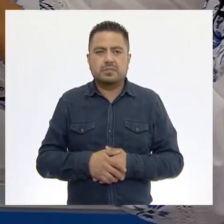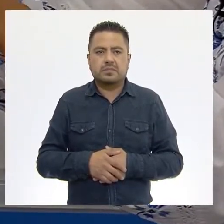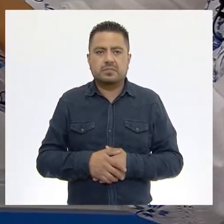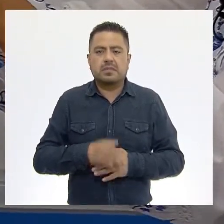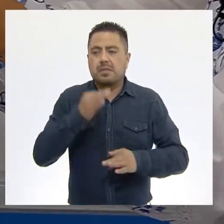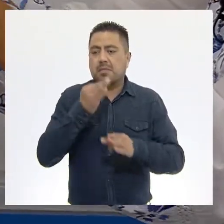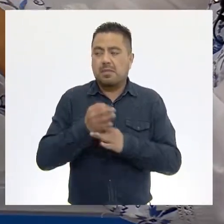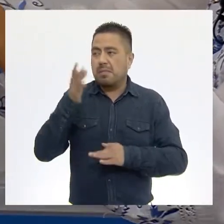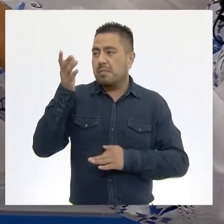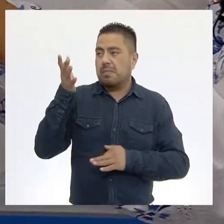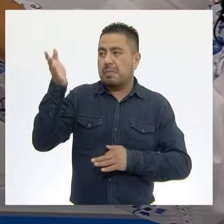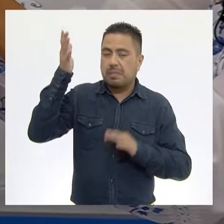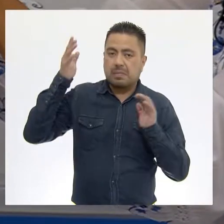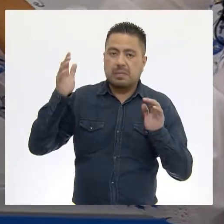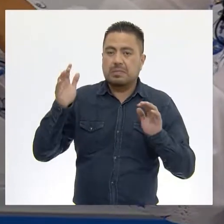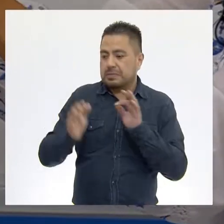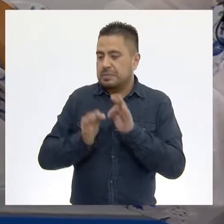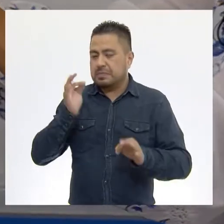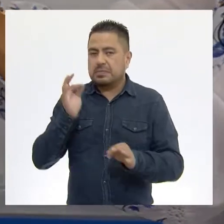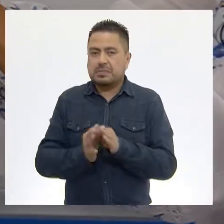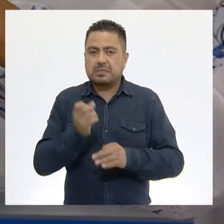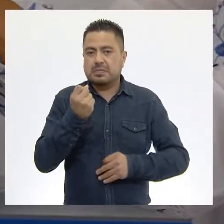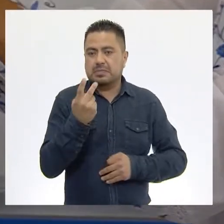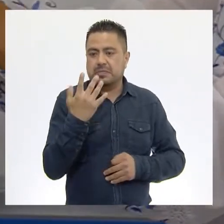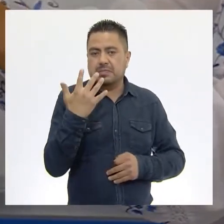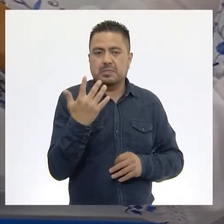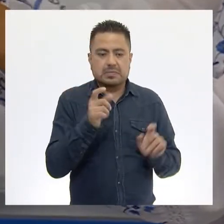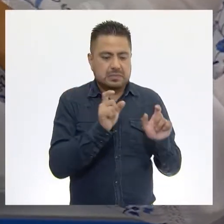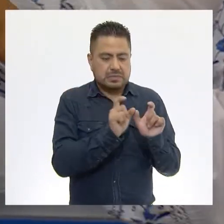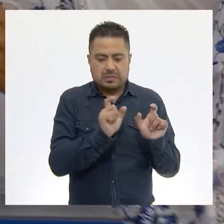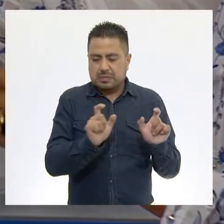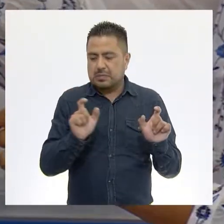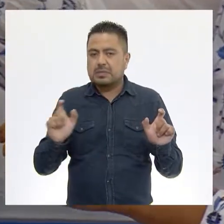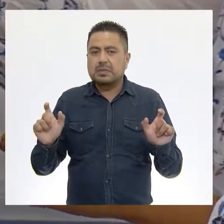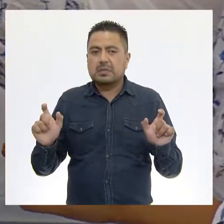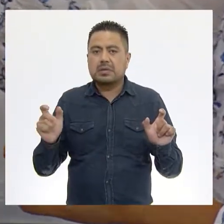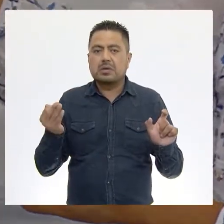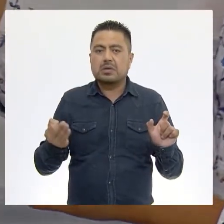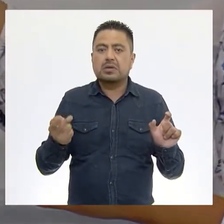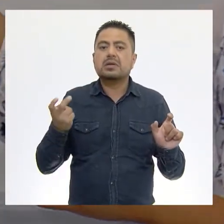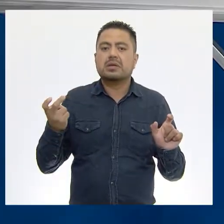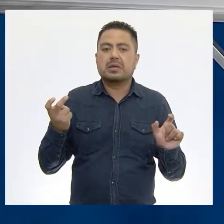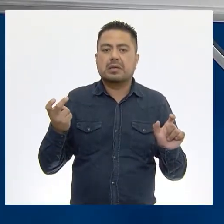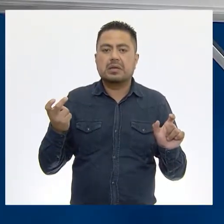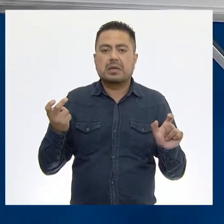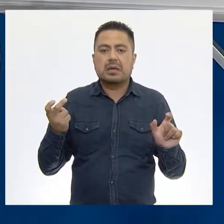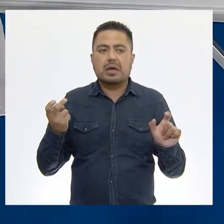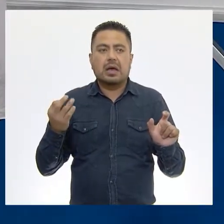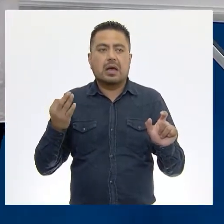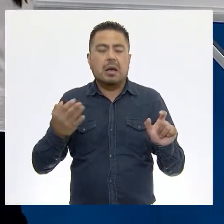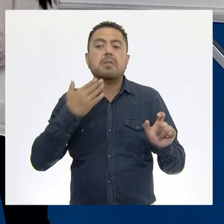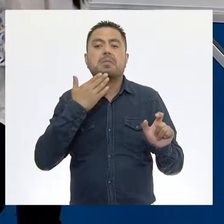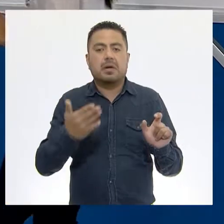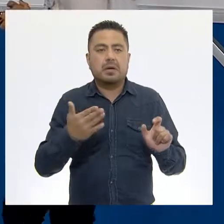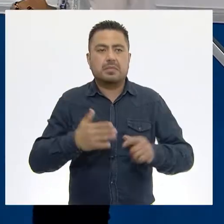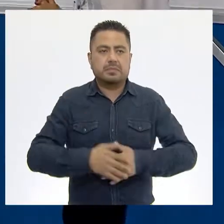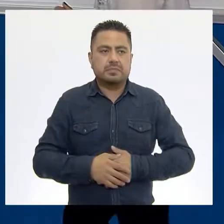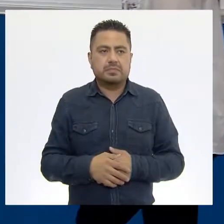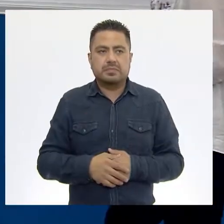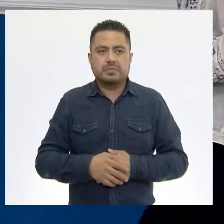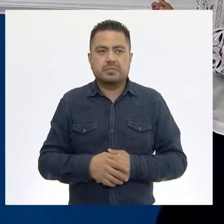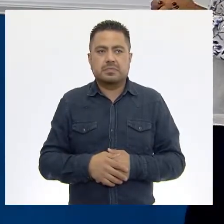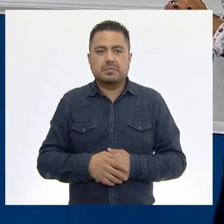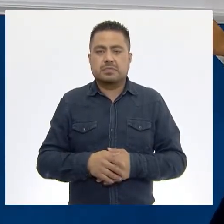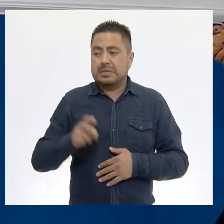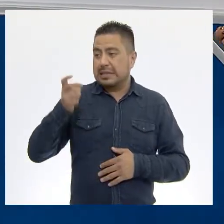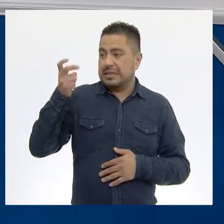Ahí ya quedó. ahí están las 5 partes. Entonces no le voy a soltar para que no se nos pierda. Muy bien.